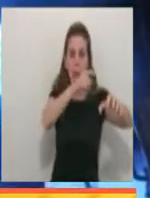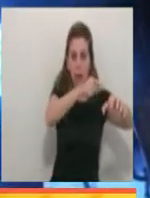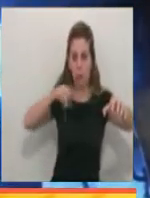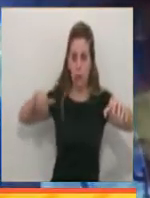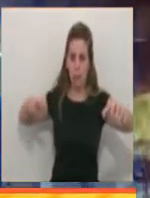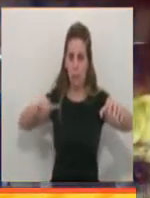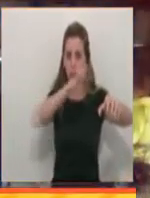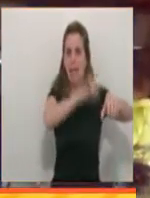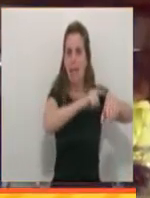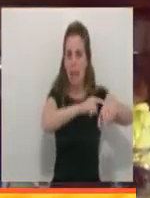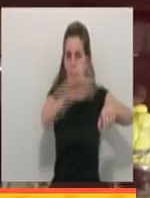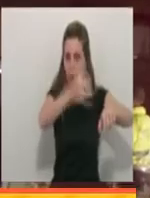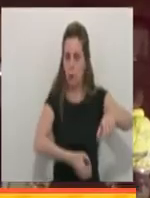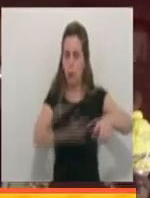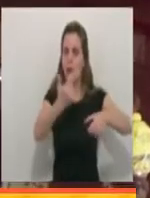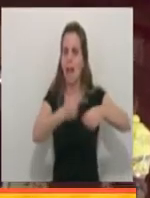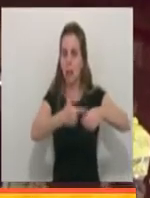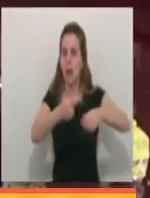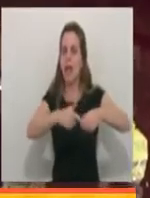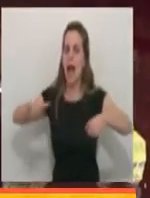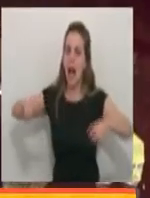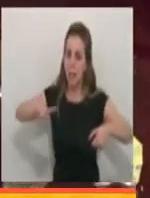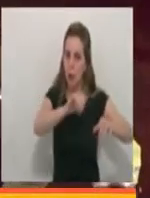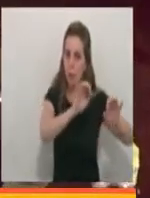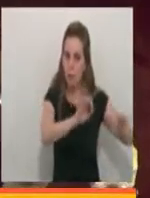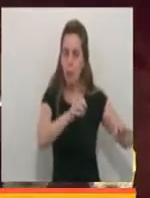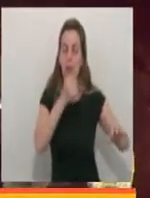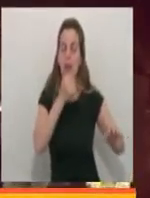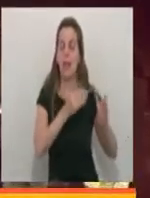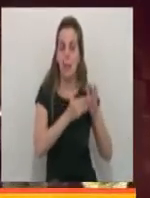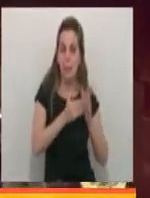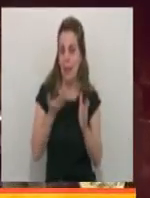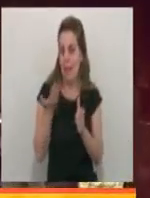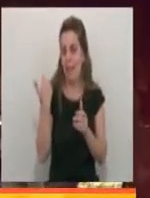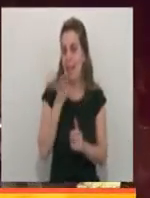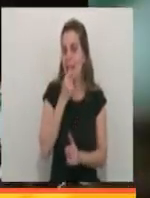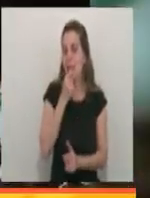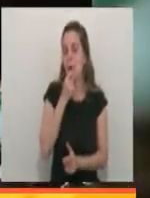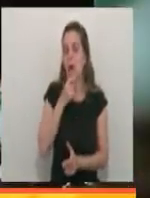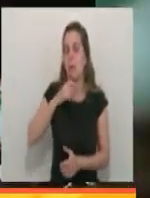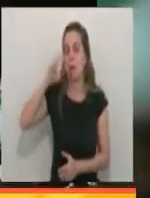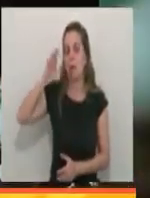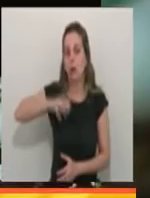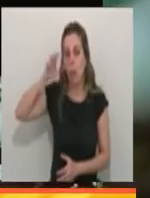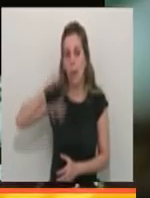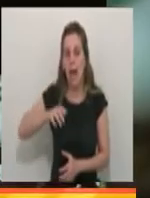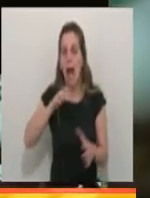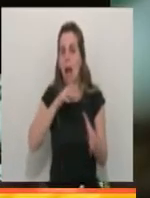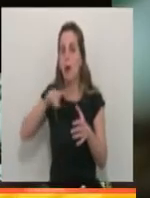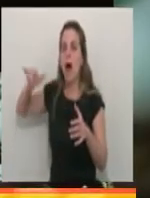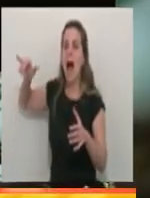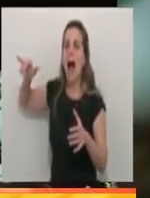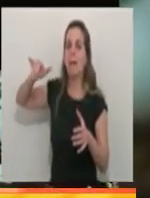las correctas, el avión puede haber hecho o una espera sobre un punto o se podía haber ido al alternativo. Que no debe estar más de 100